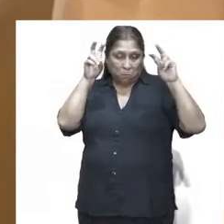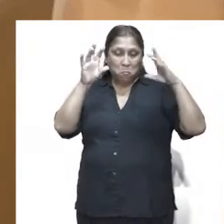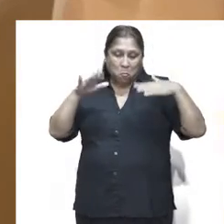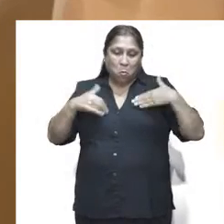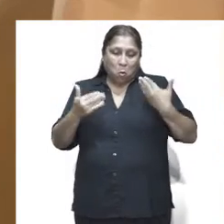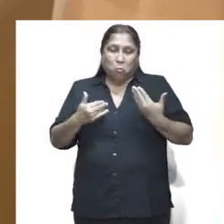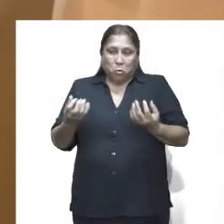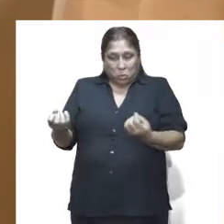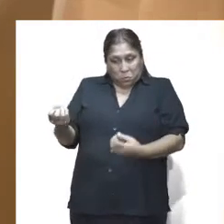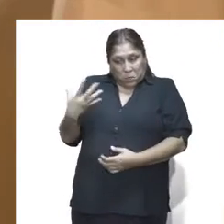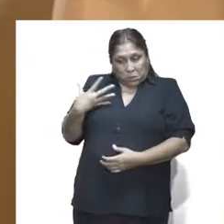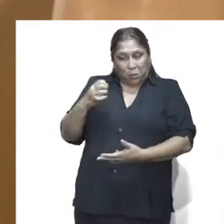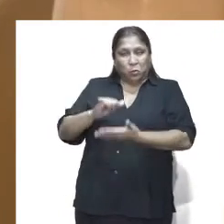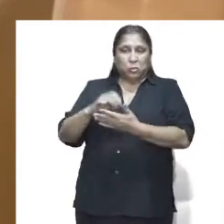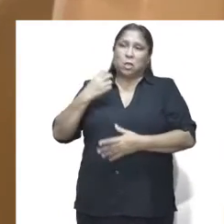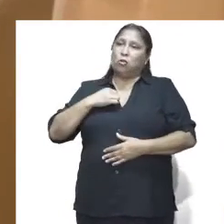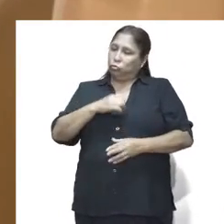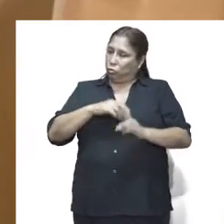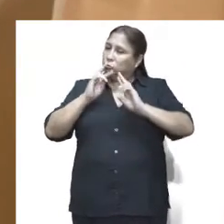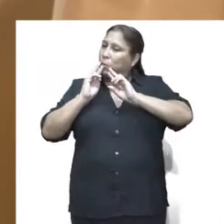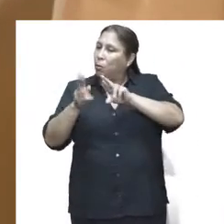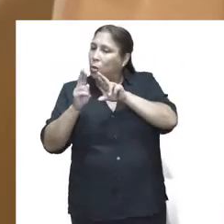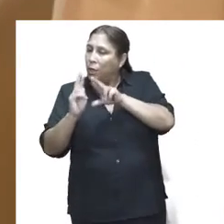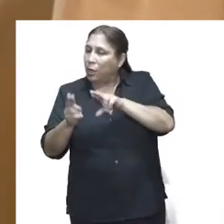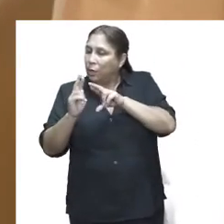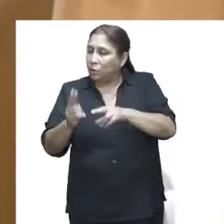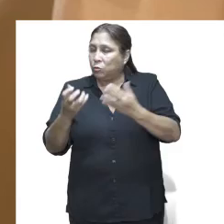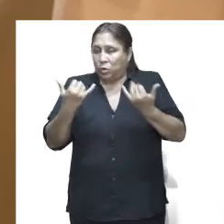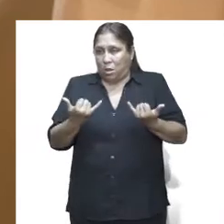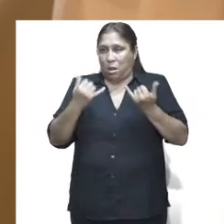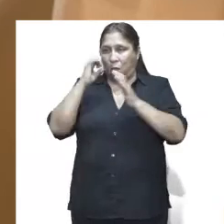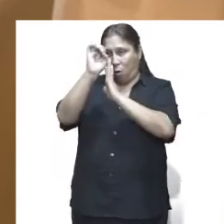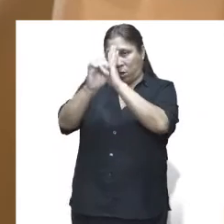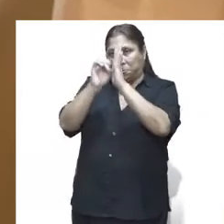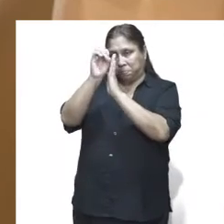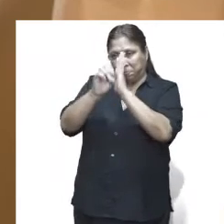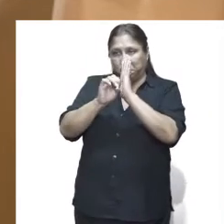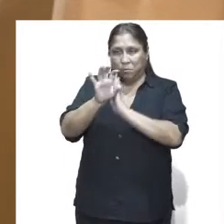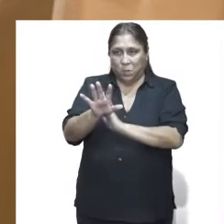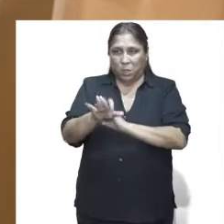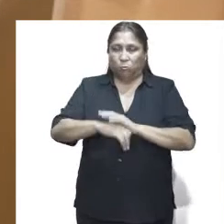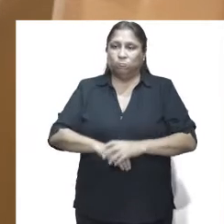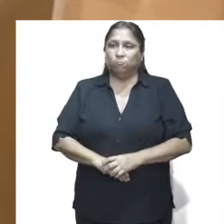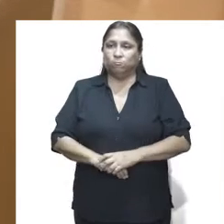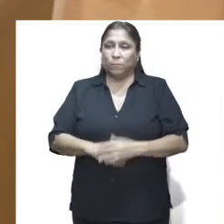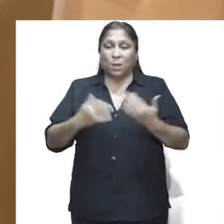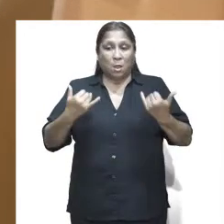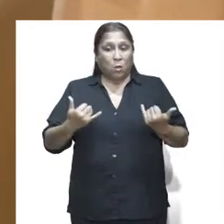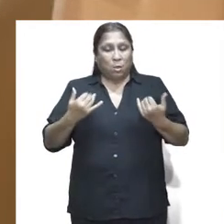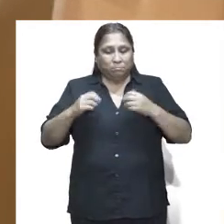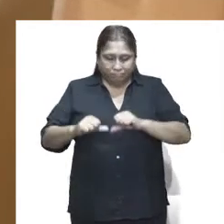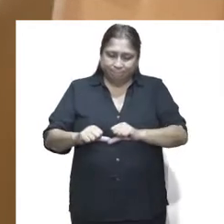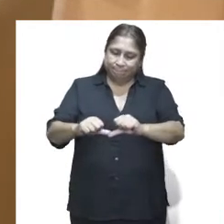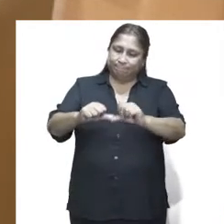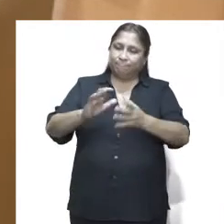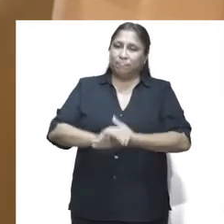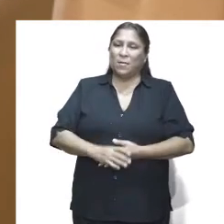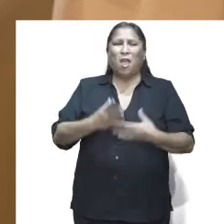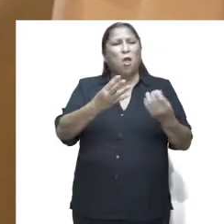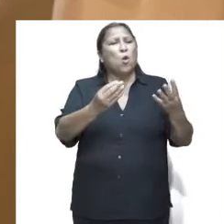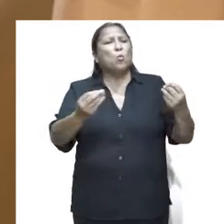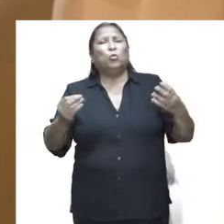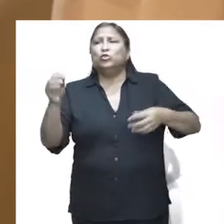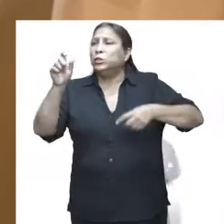los hagan llegar, que nosotros estaremos respondiéndolo durante la transmisión. Entonces, para continuar, muchas